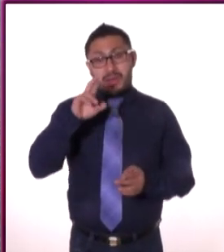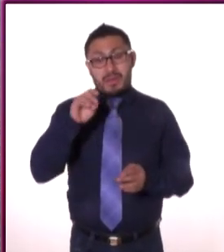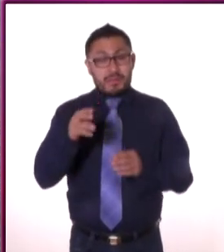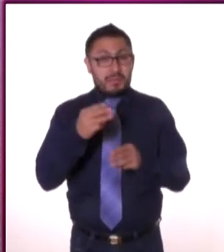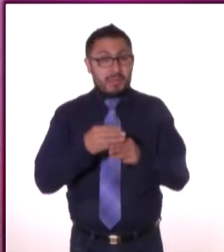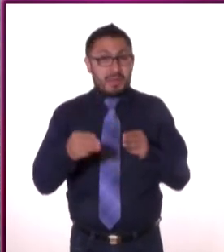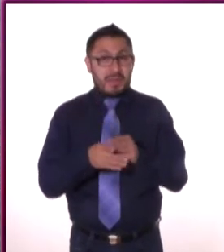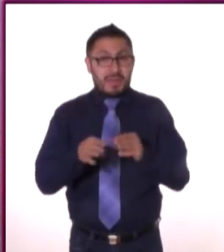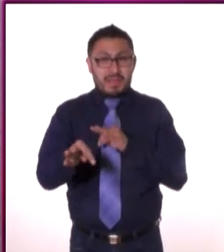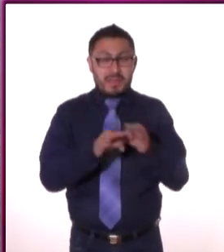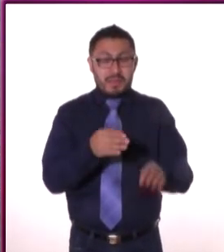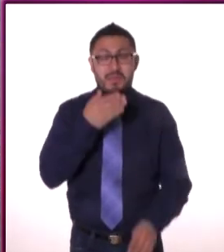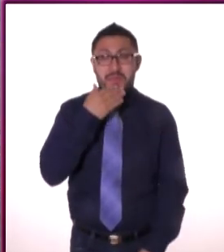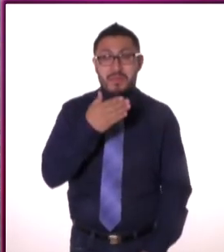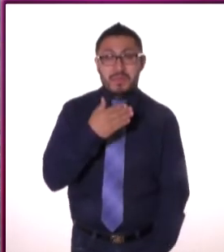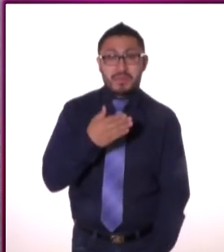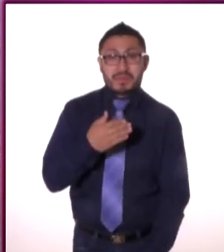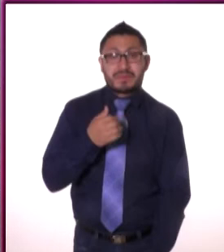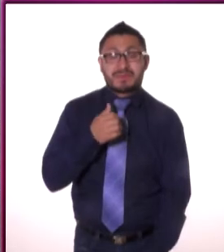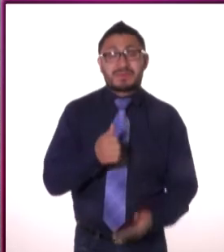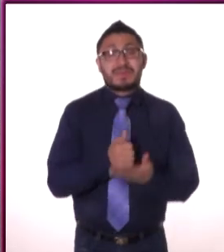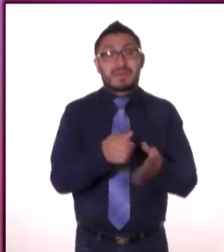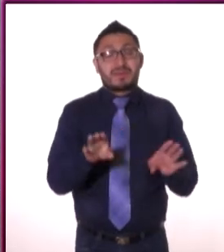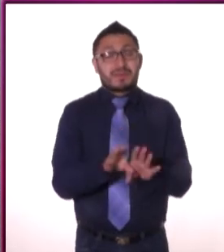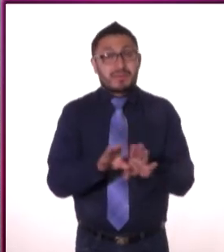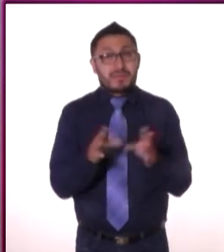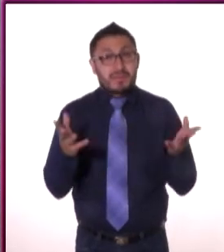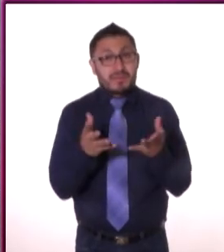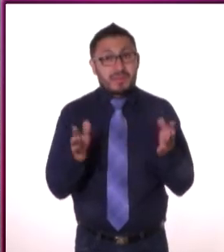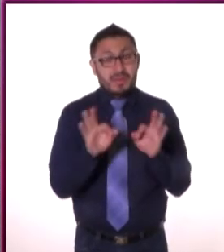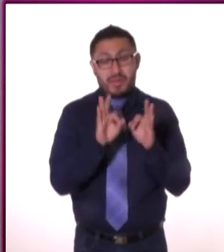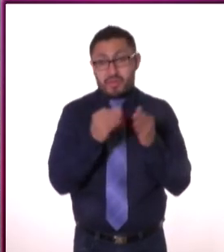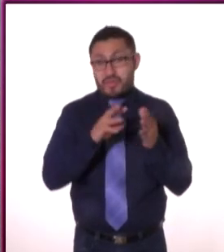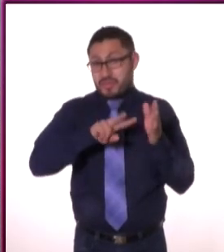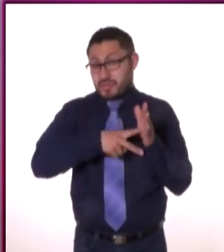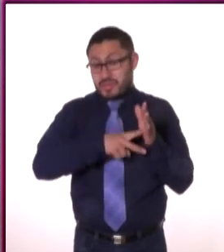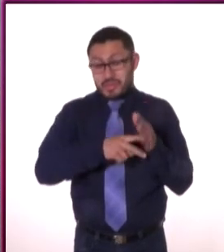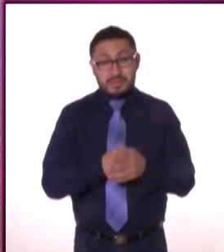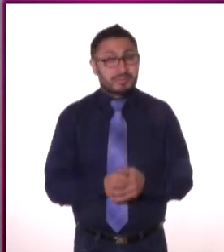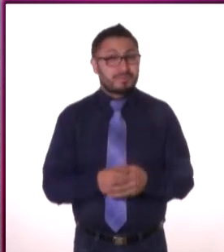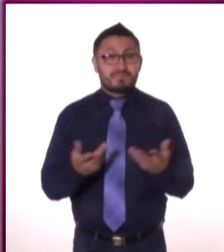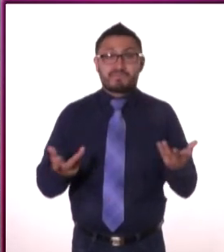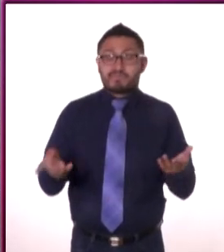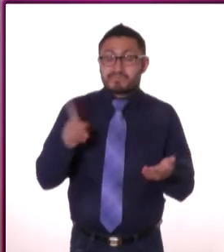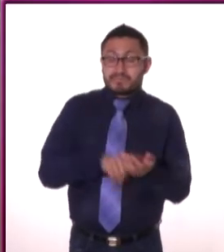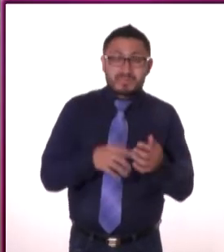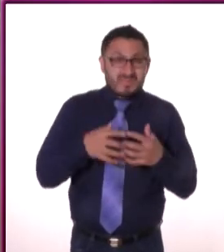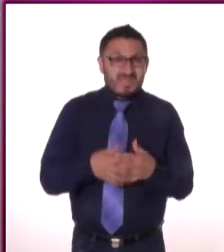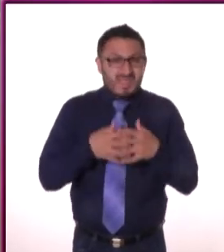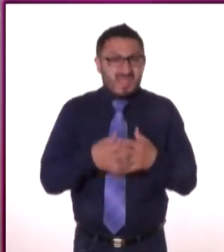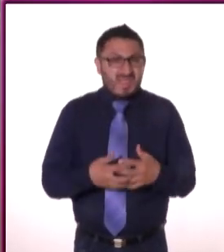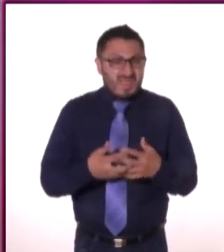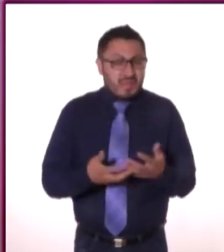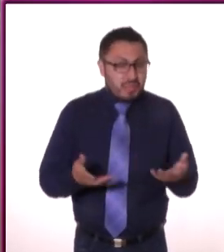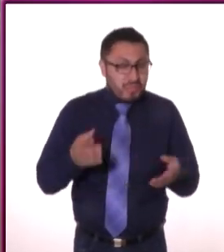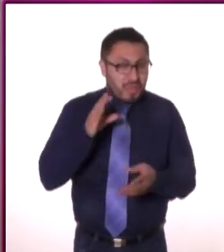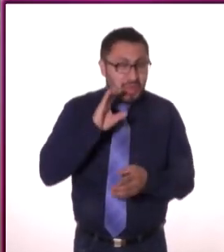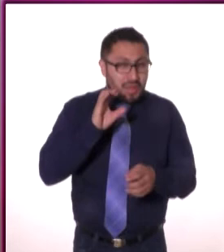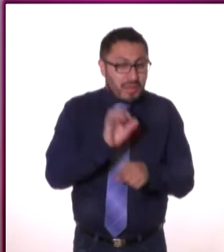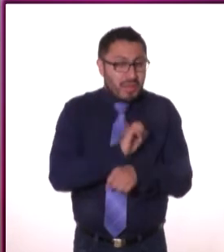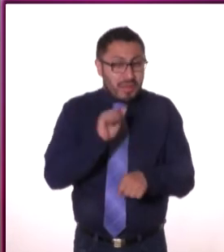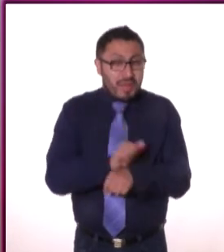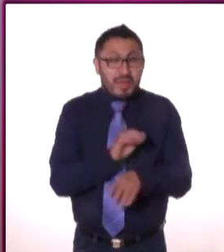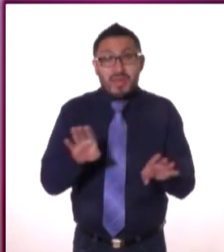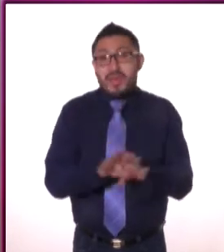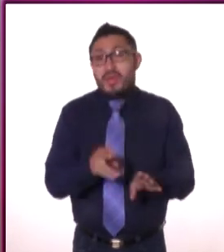acero es un material que trabaja muy bien a la tensión y que nos permite generar estas formas arquitectónicas. Y en un motor de coche, ¿cómo